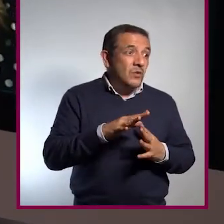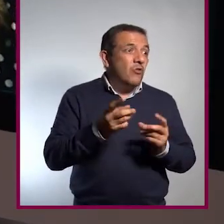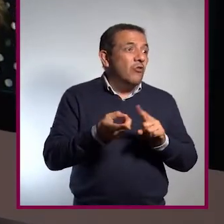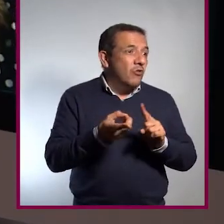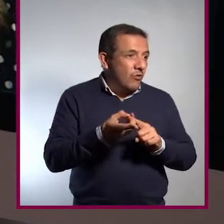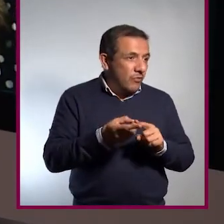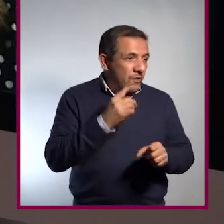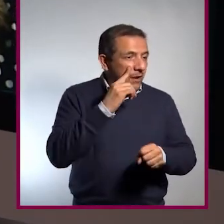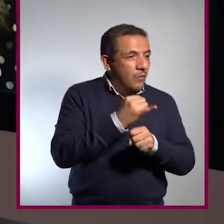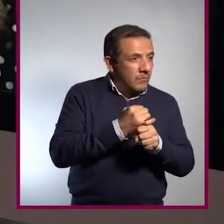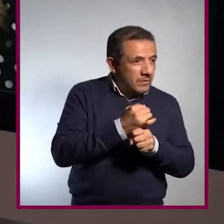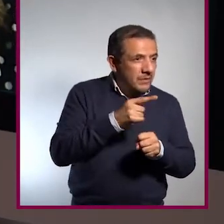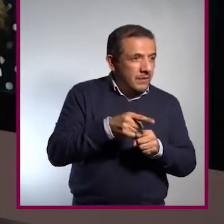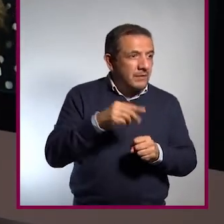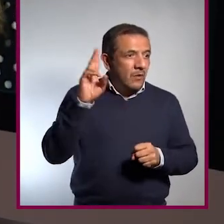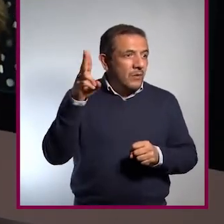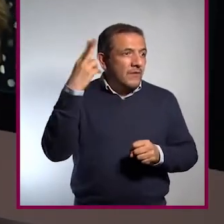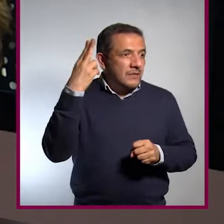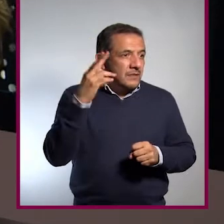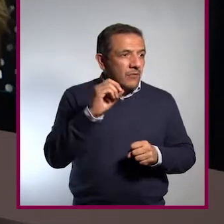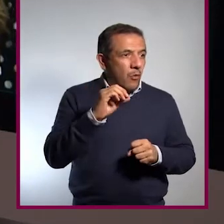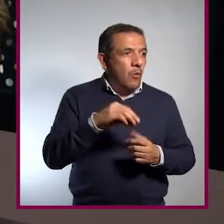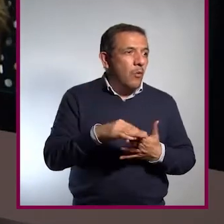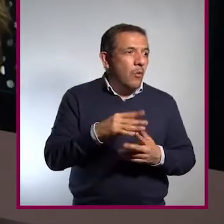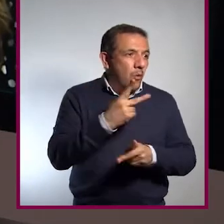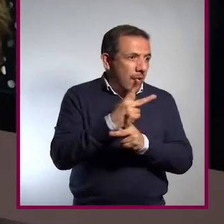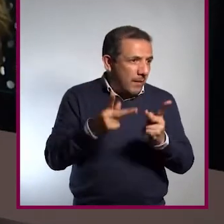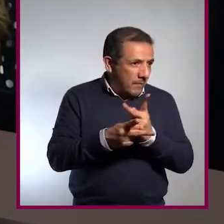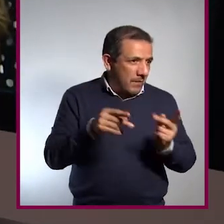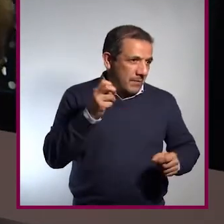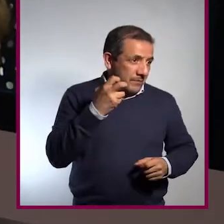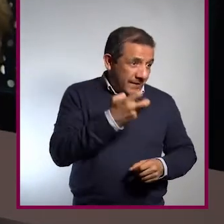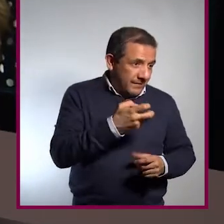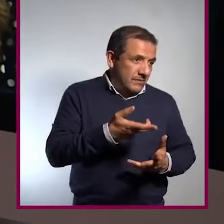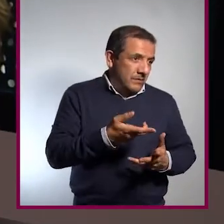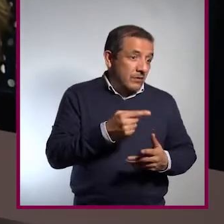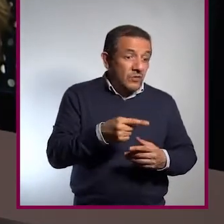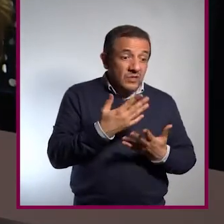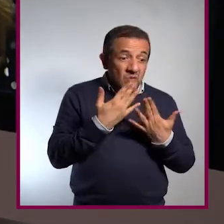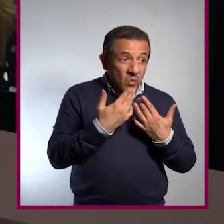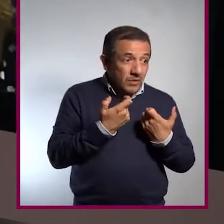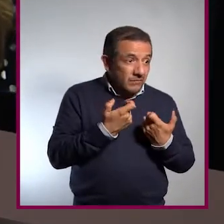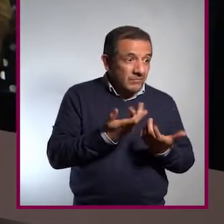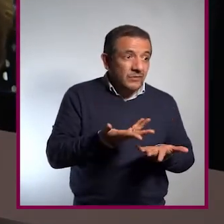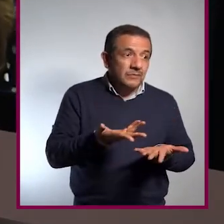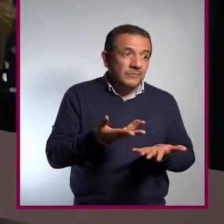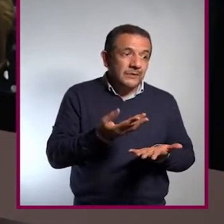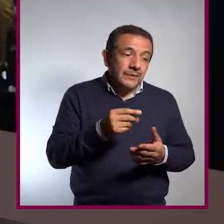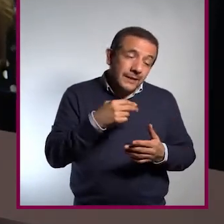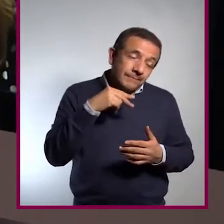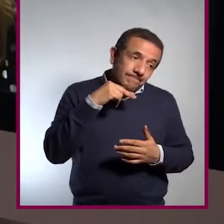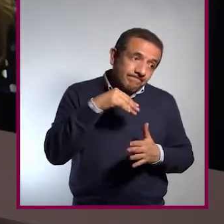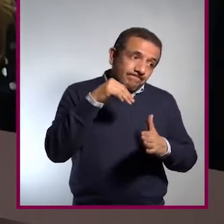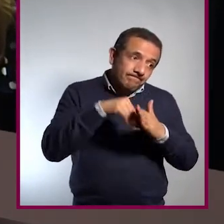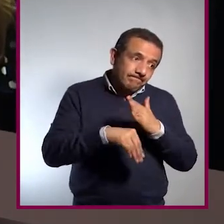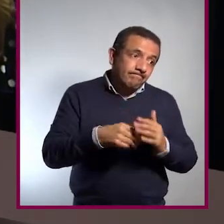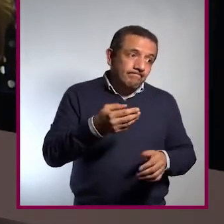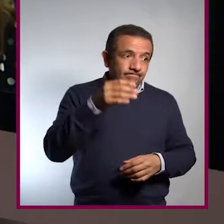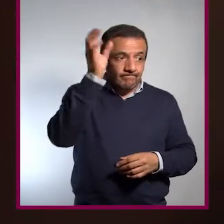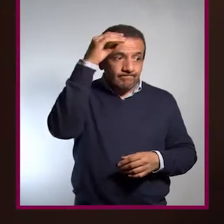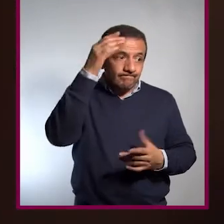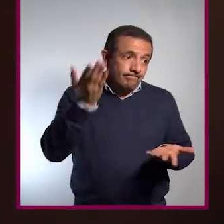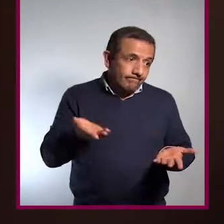Si la población no llega a esos niveles de educación, es más difícil que se realice y se produzca más